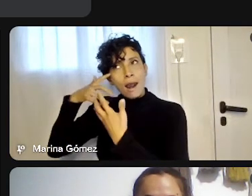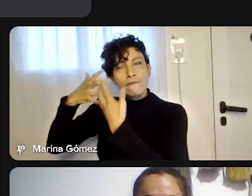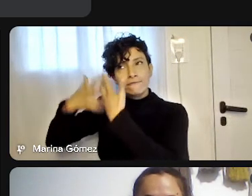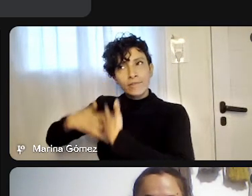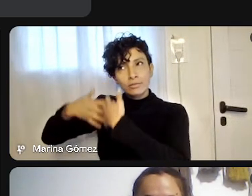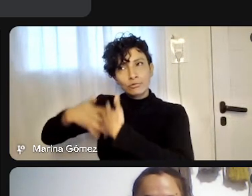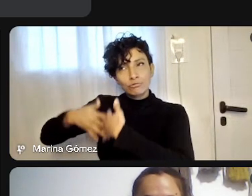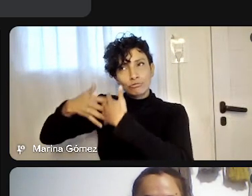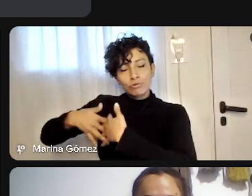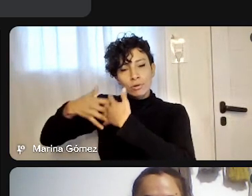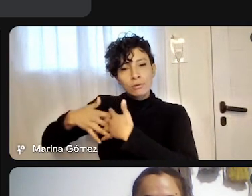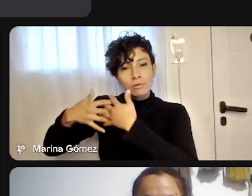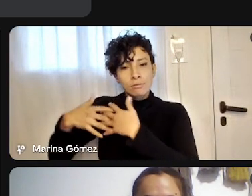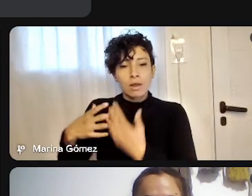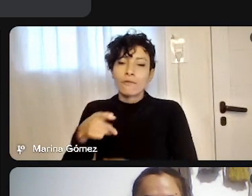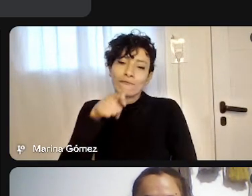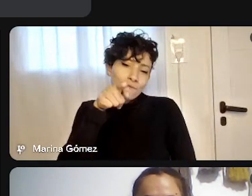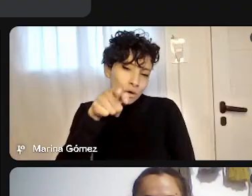sorda,